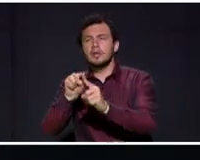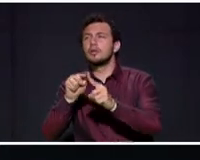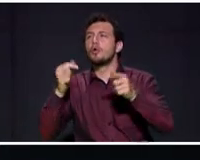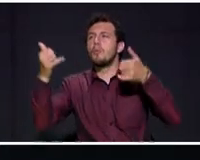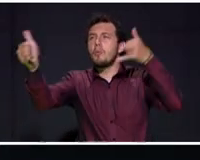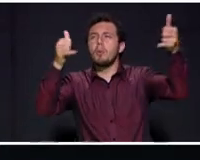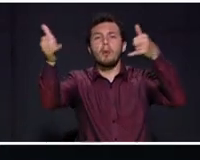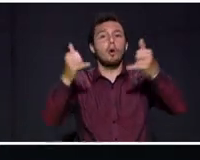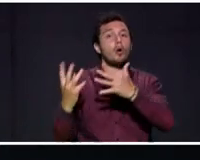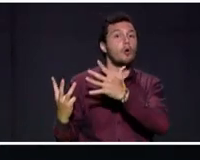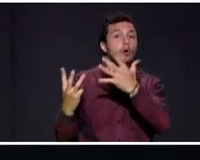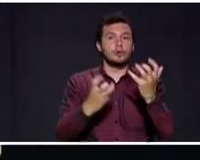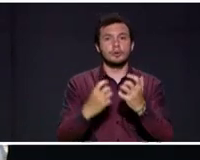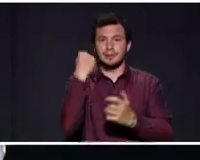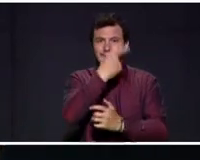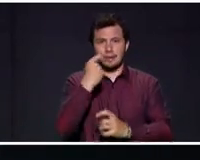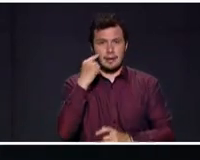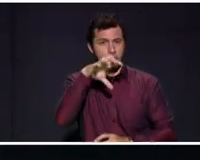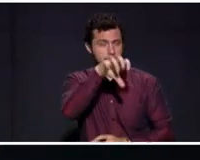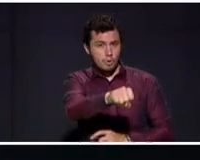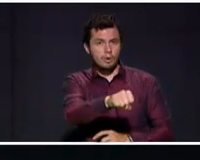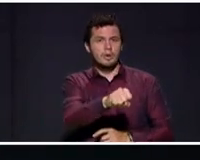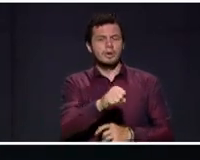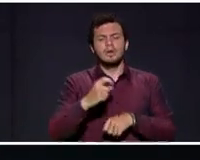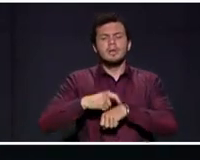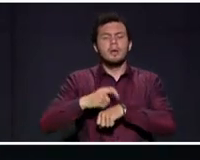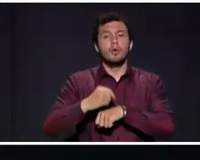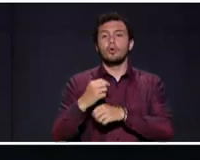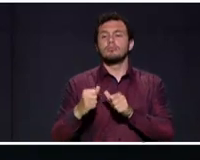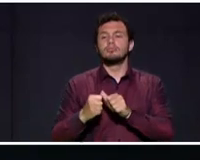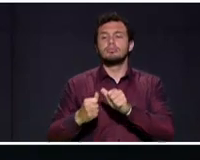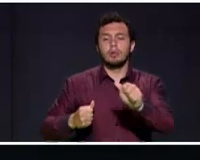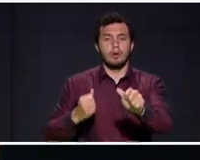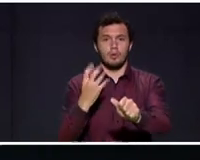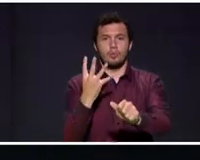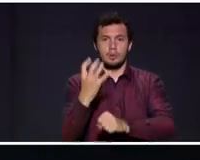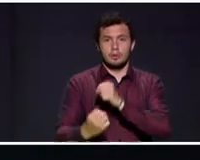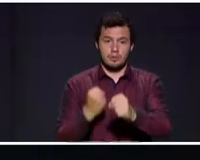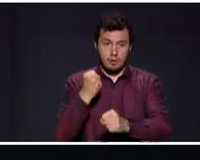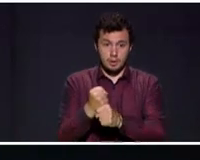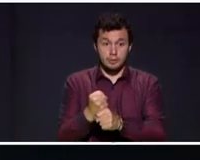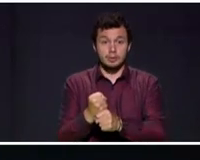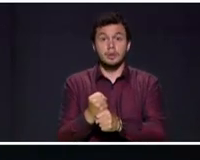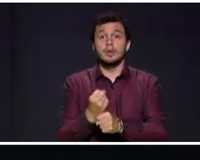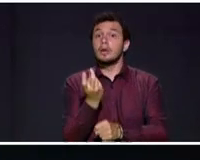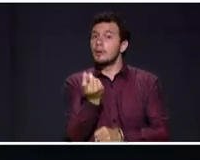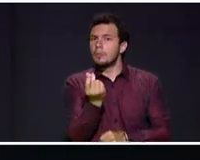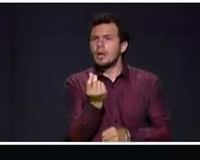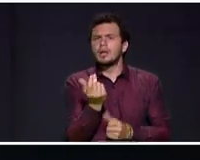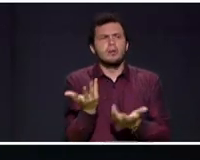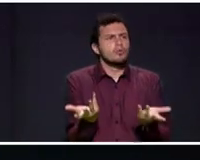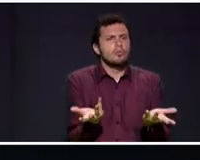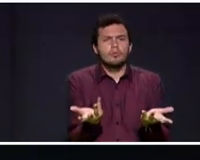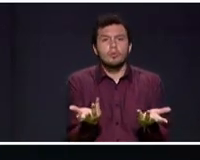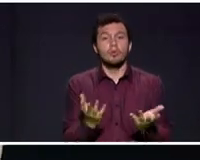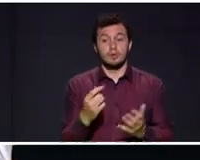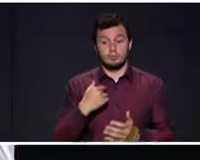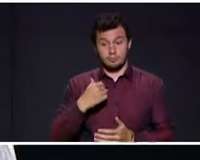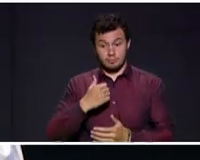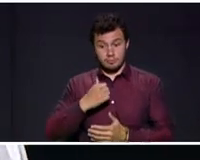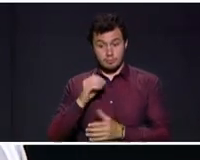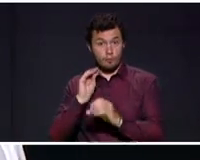vigilancia y reconocimiento facial en los próximos cuatro años que no solamente saldrían de los recursos del fondo del departamento